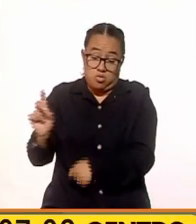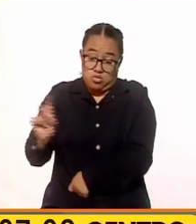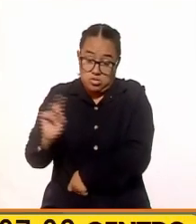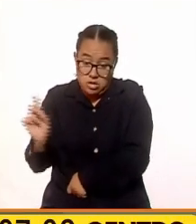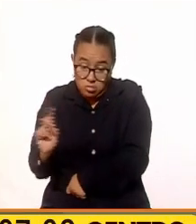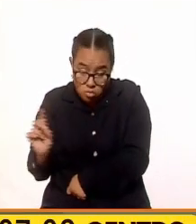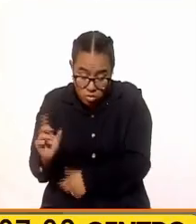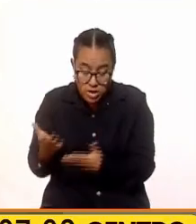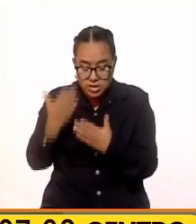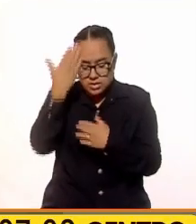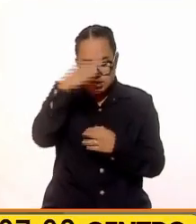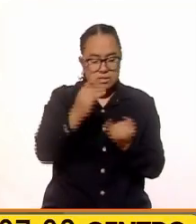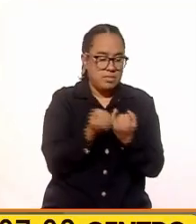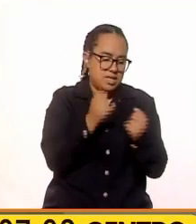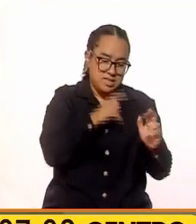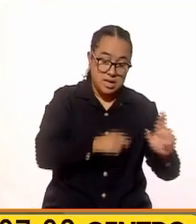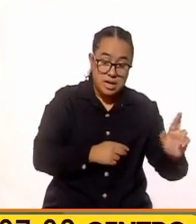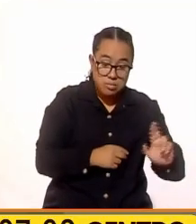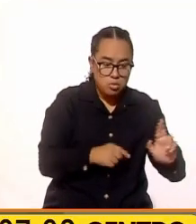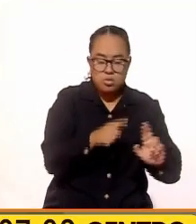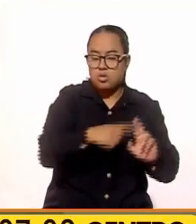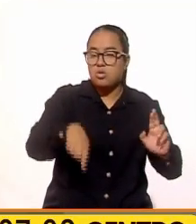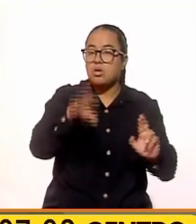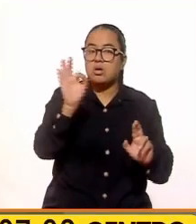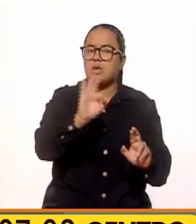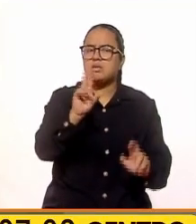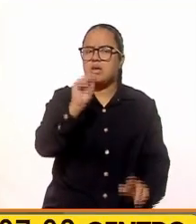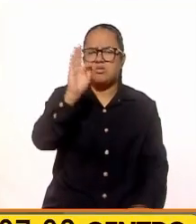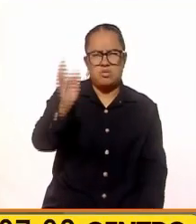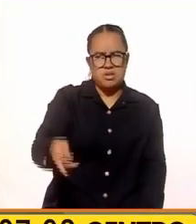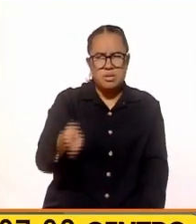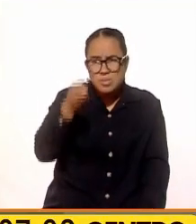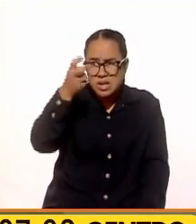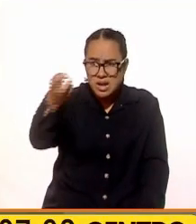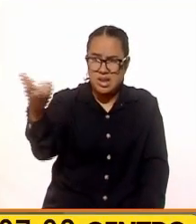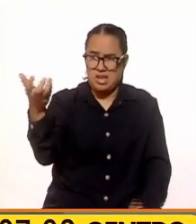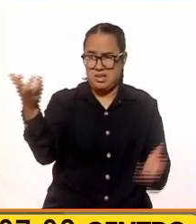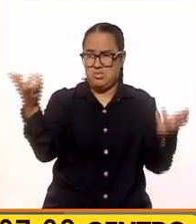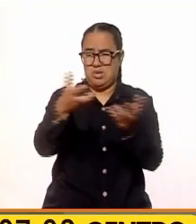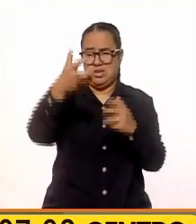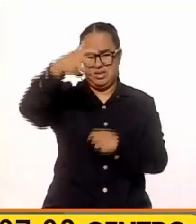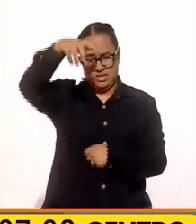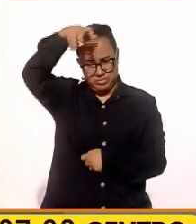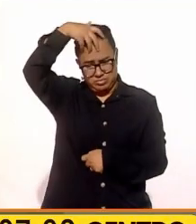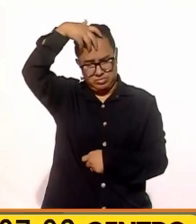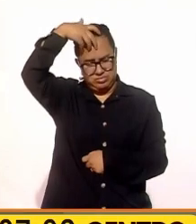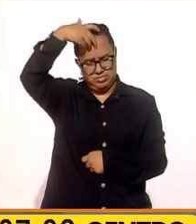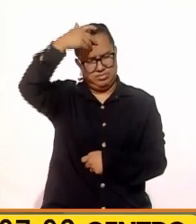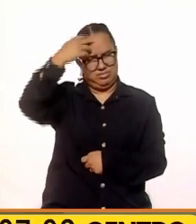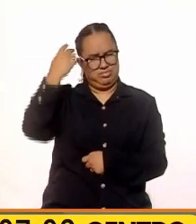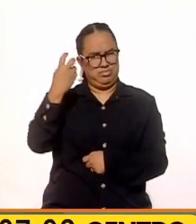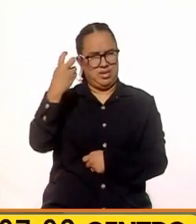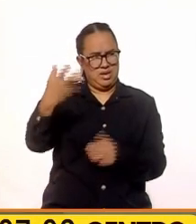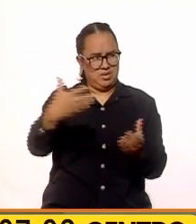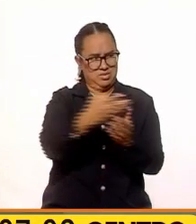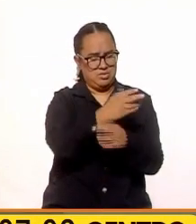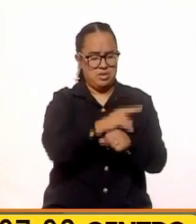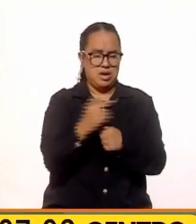republicanos también que estén rechazando la postura del presidente de Estados Unidos frente a los hechos allá en